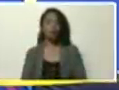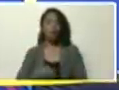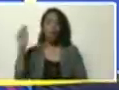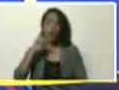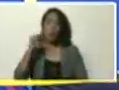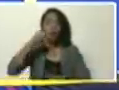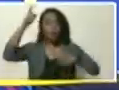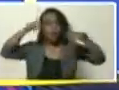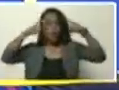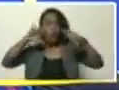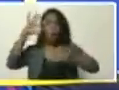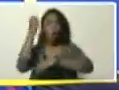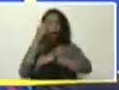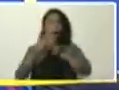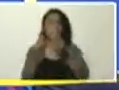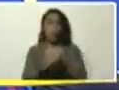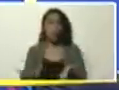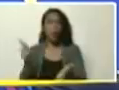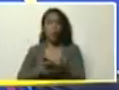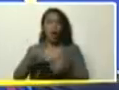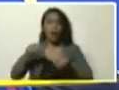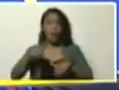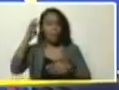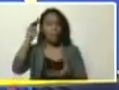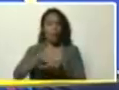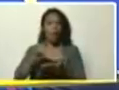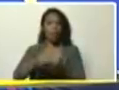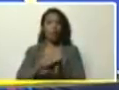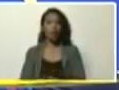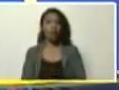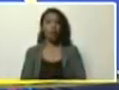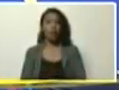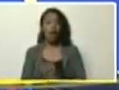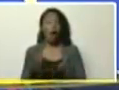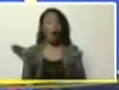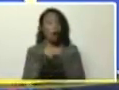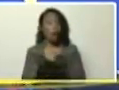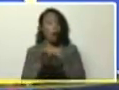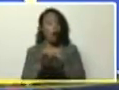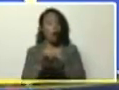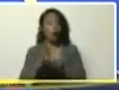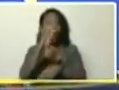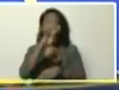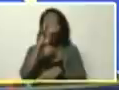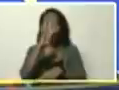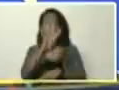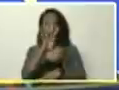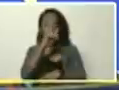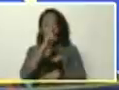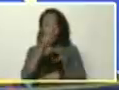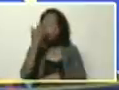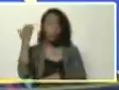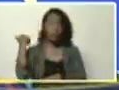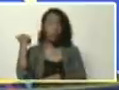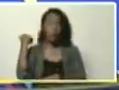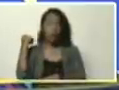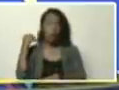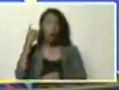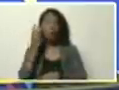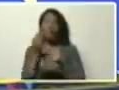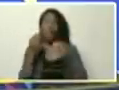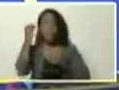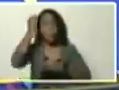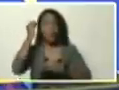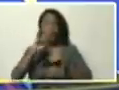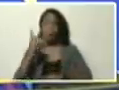el chavismo había logrado una reelección en Miranda. Y al igual que hace 4 años, muchos creyeron que era